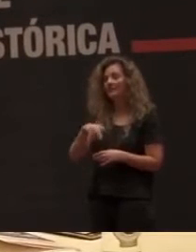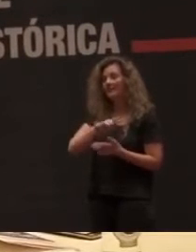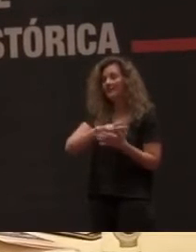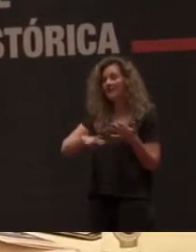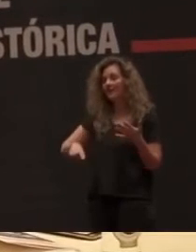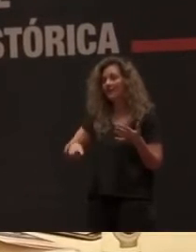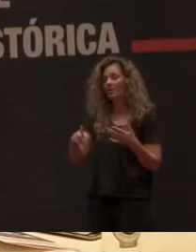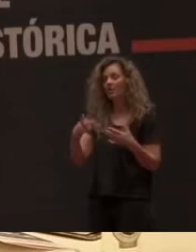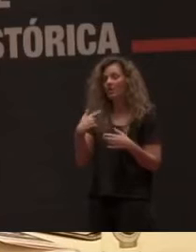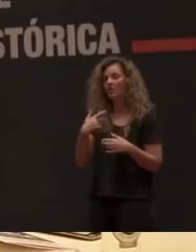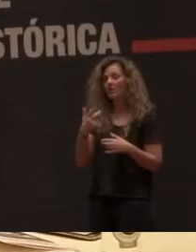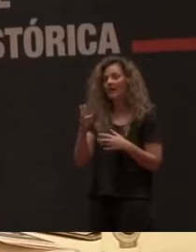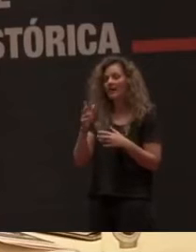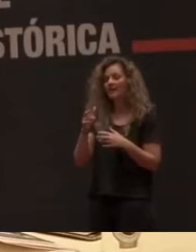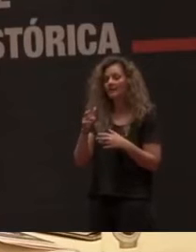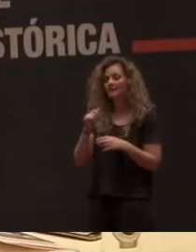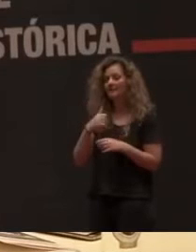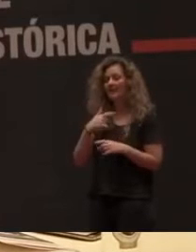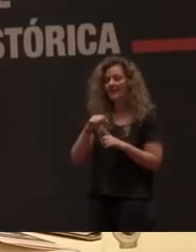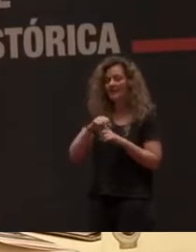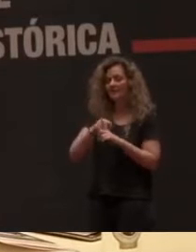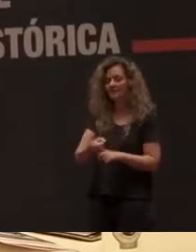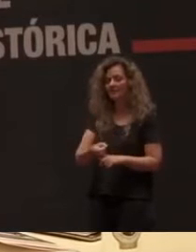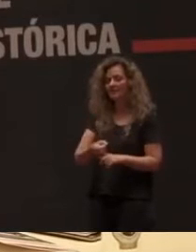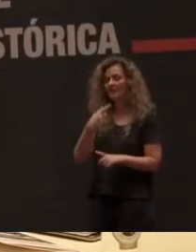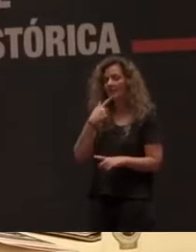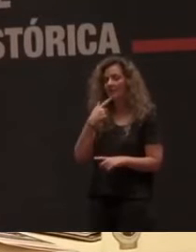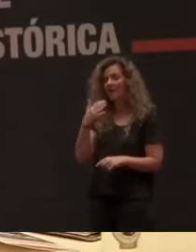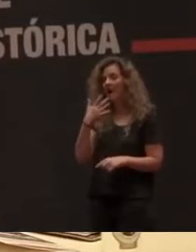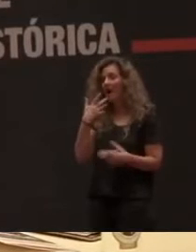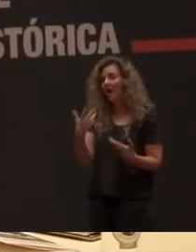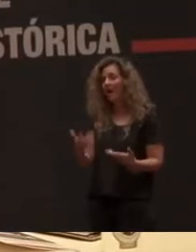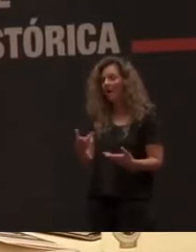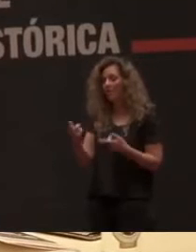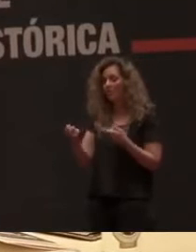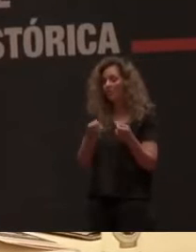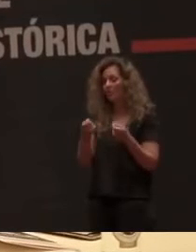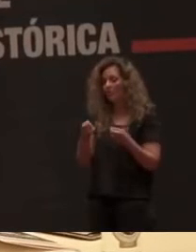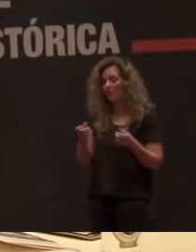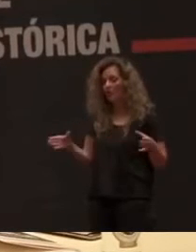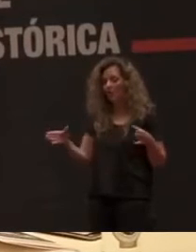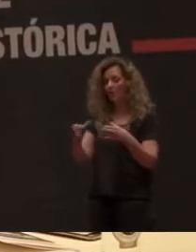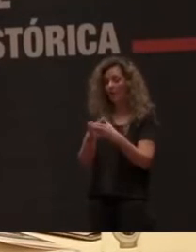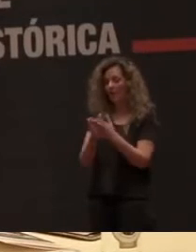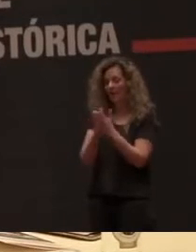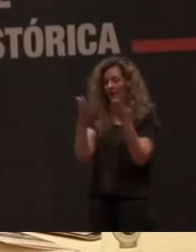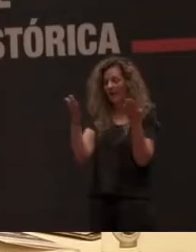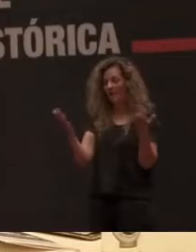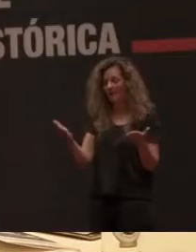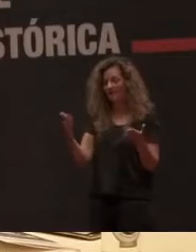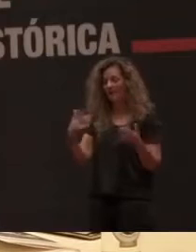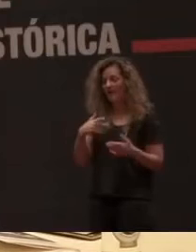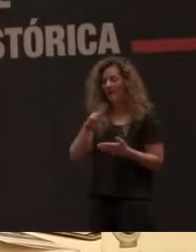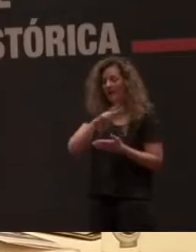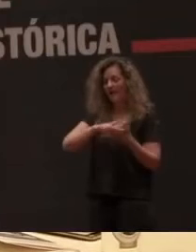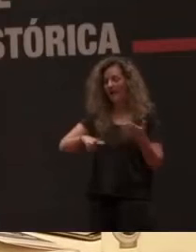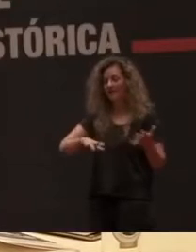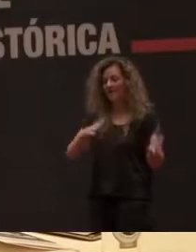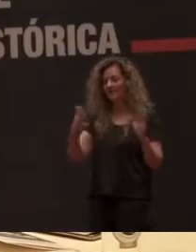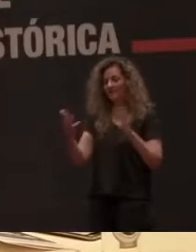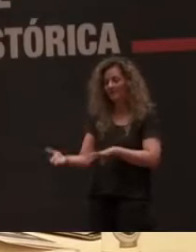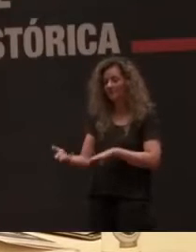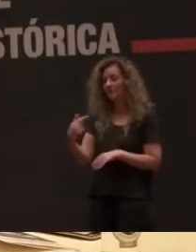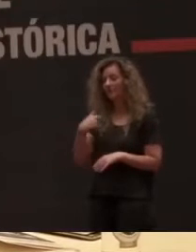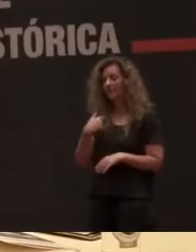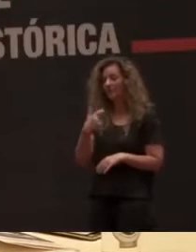nuestra represión, la construcción del franquismo en Galicia y más recientemente también coordinó con la colectiva Galicia en transición.